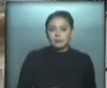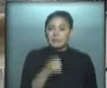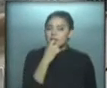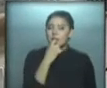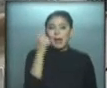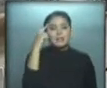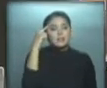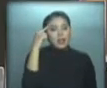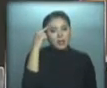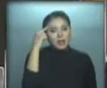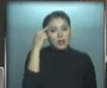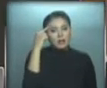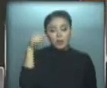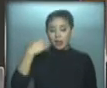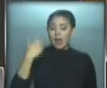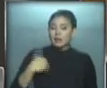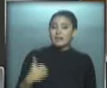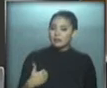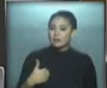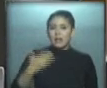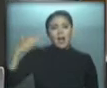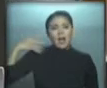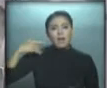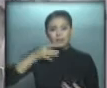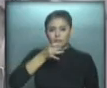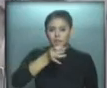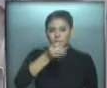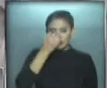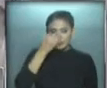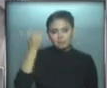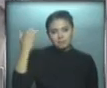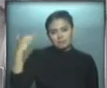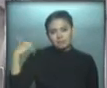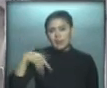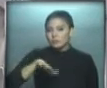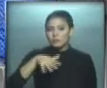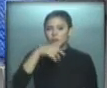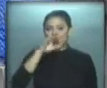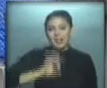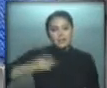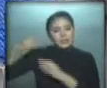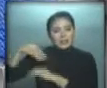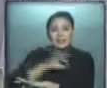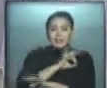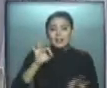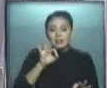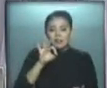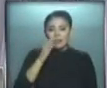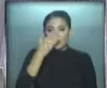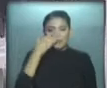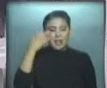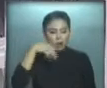se pone a pensar en que la Argentina no adquiría material rodante más de medio siglo, poder ver